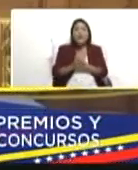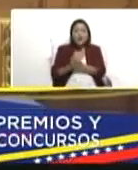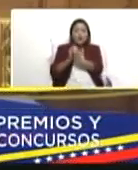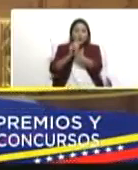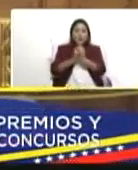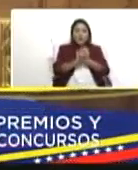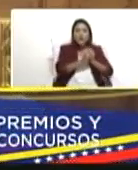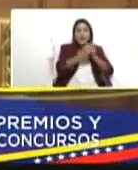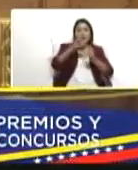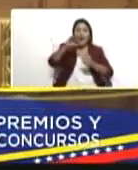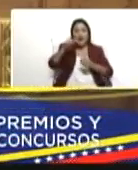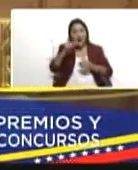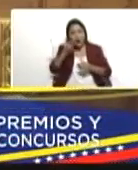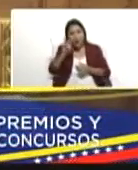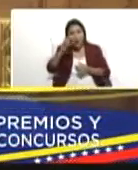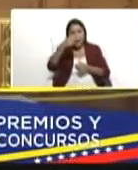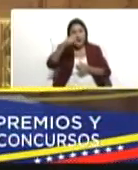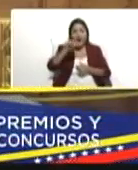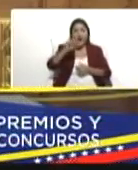de